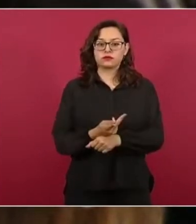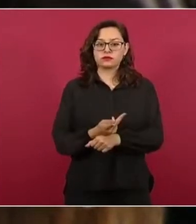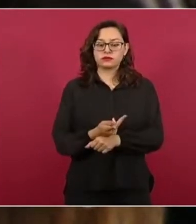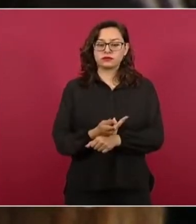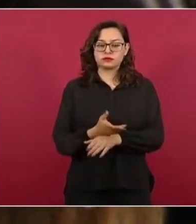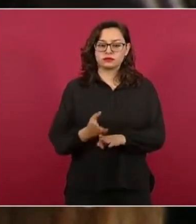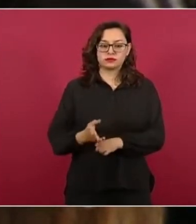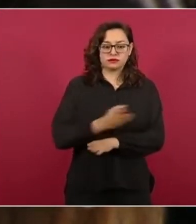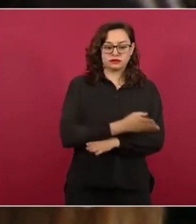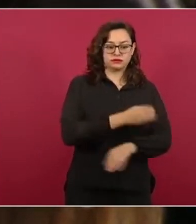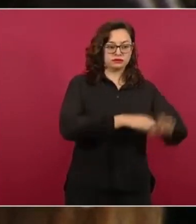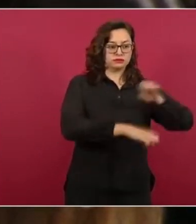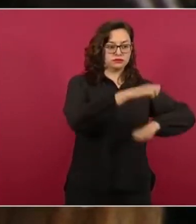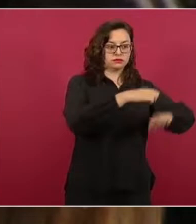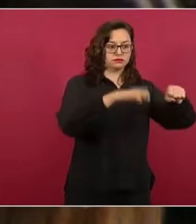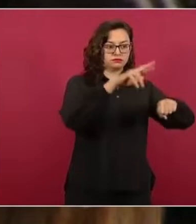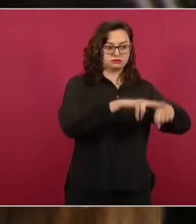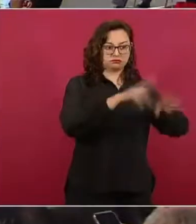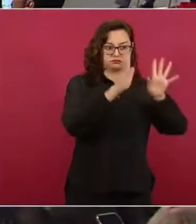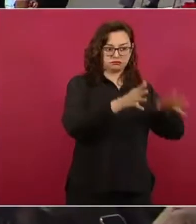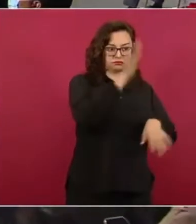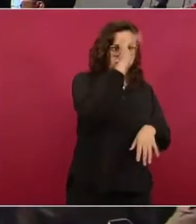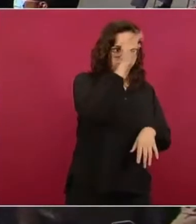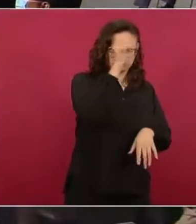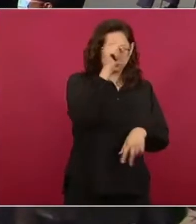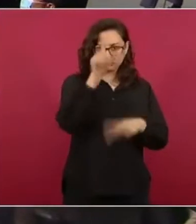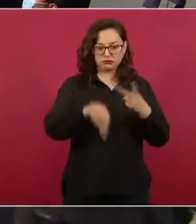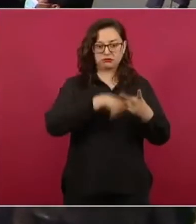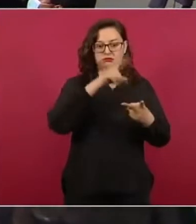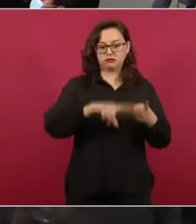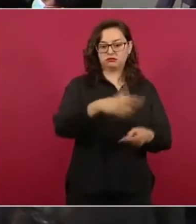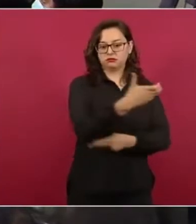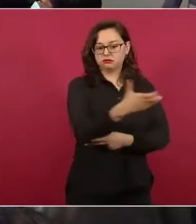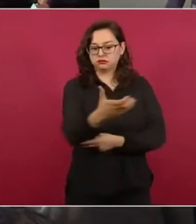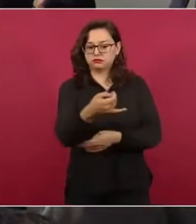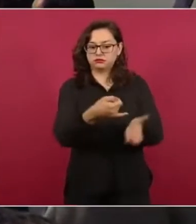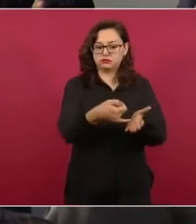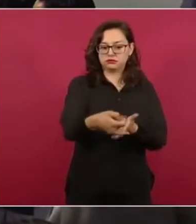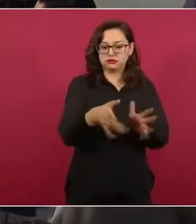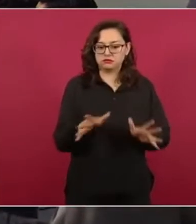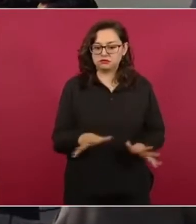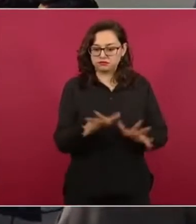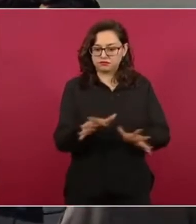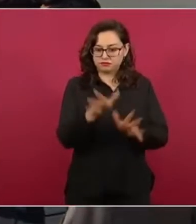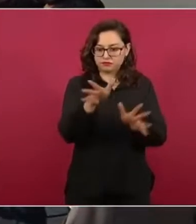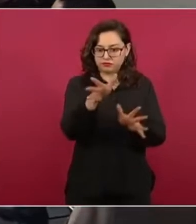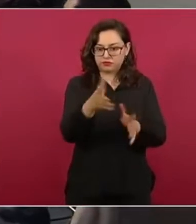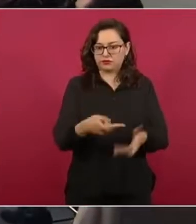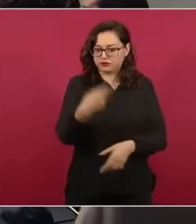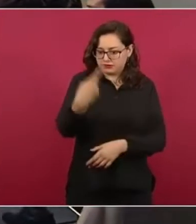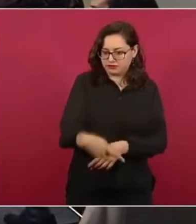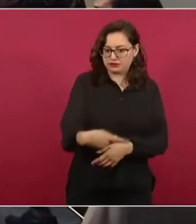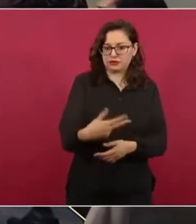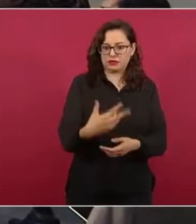autoproducción. Hay algunas otras medidas, porque algunos dicen que esto no va a alcanzar para tener un elemento